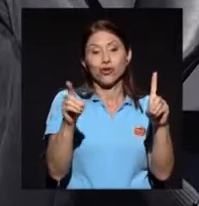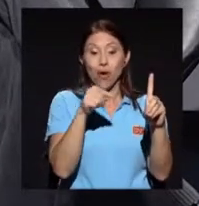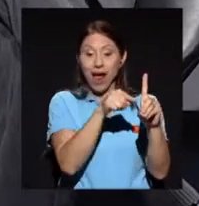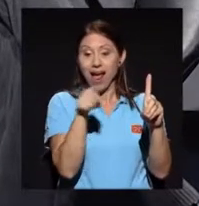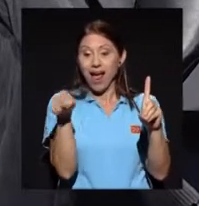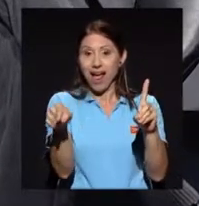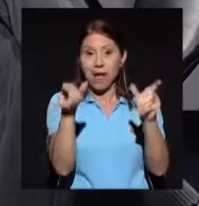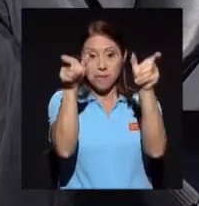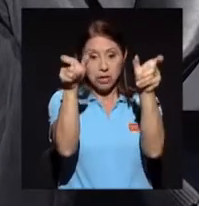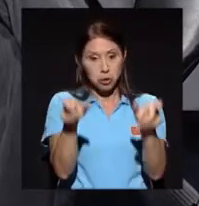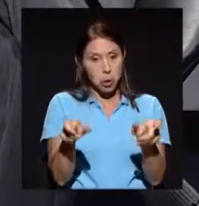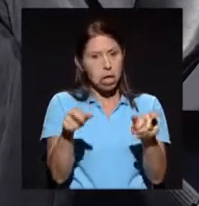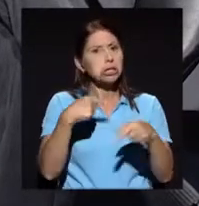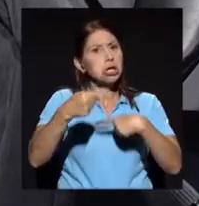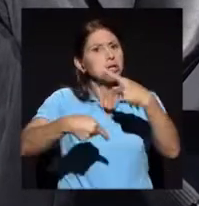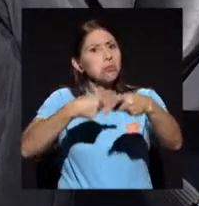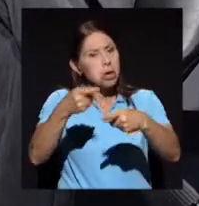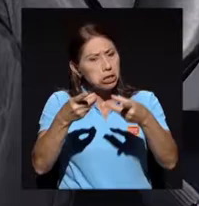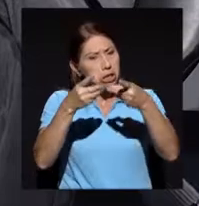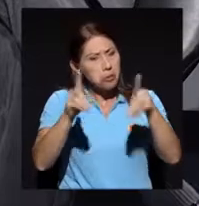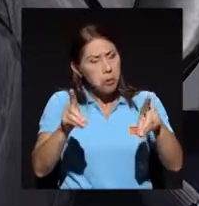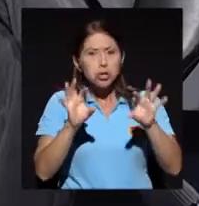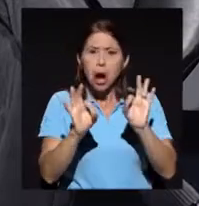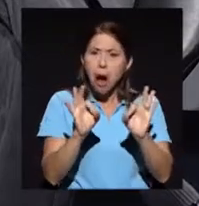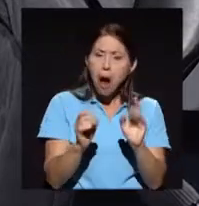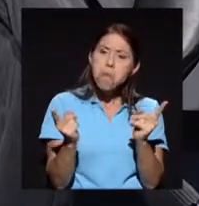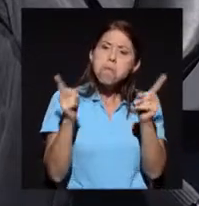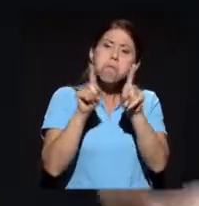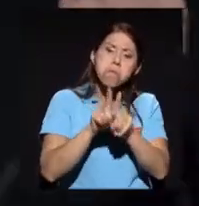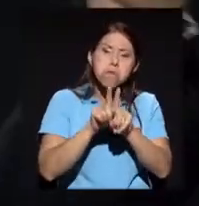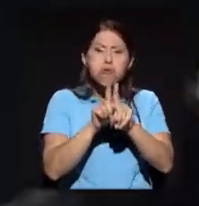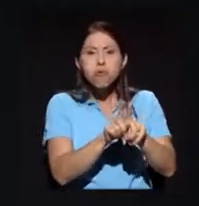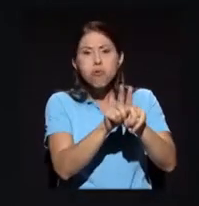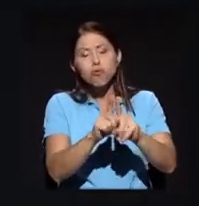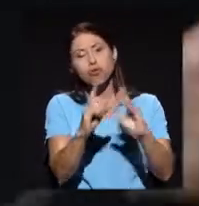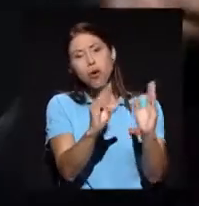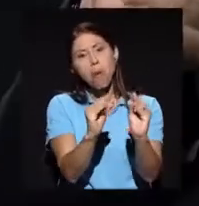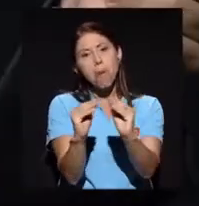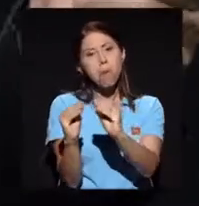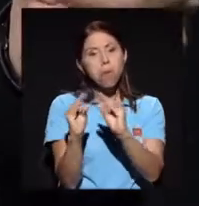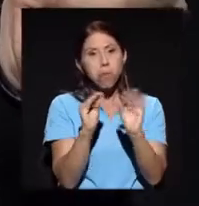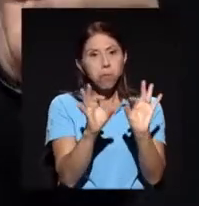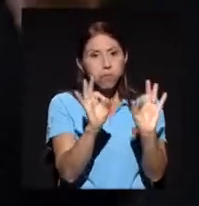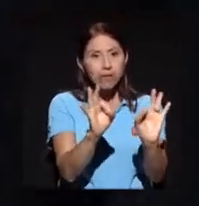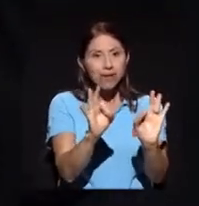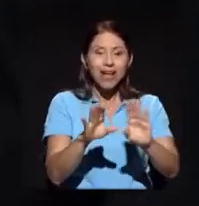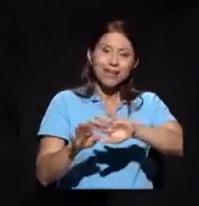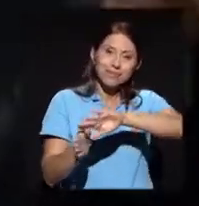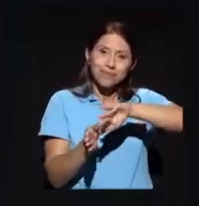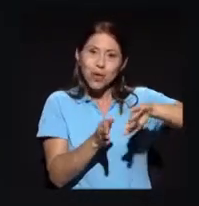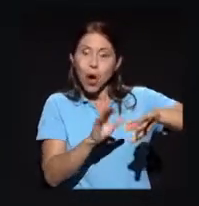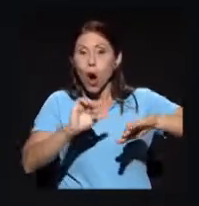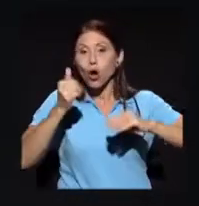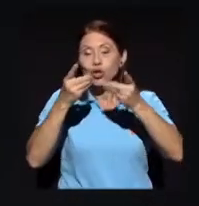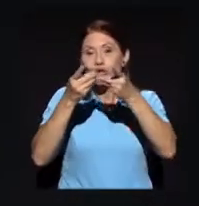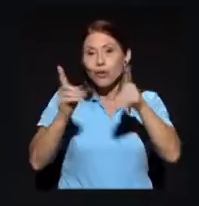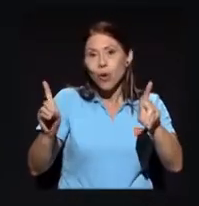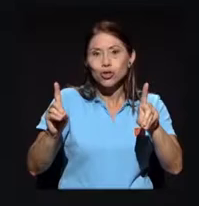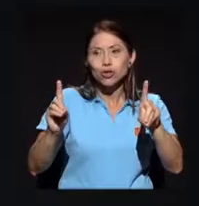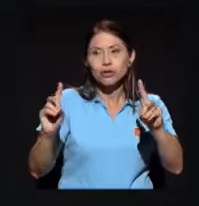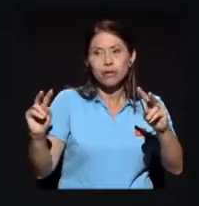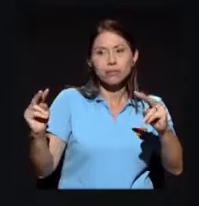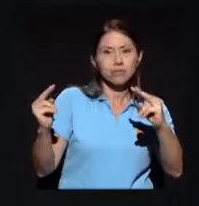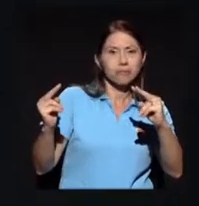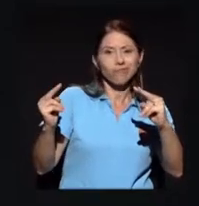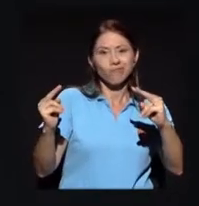hasta salen juntos y conversan y los demás y hay otros en que más o menos se miran